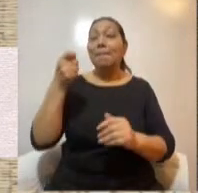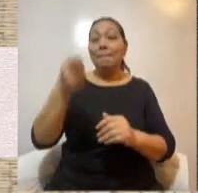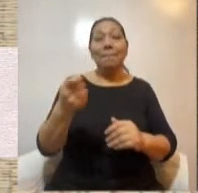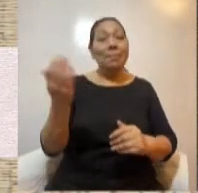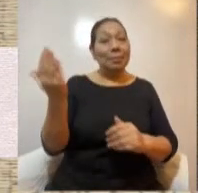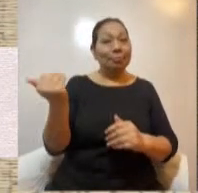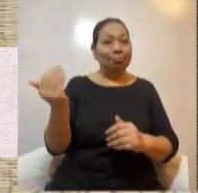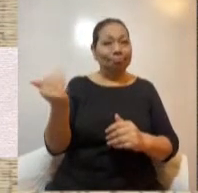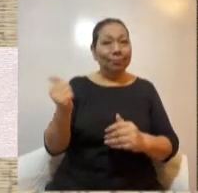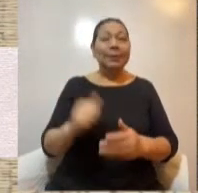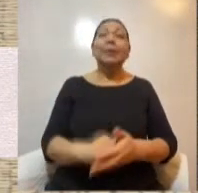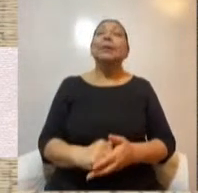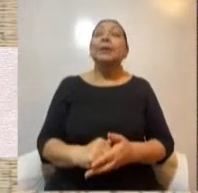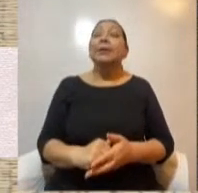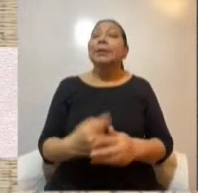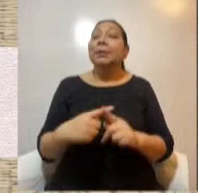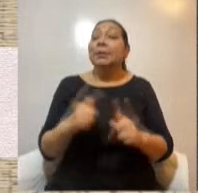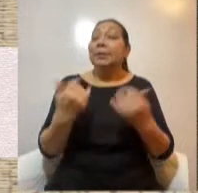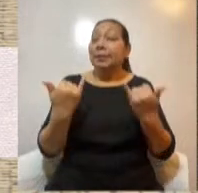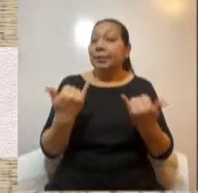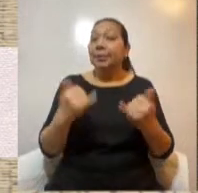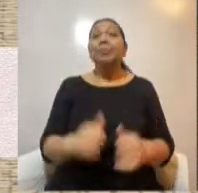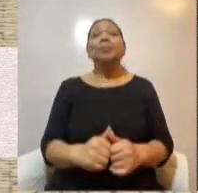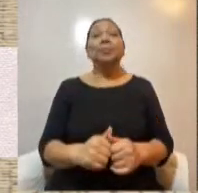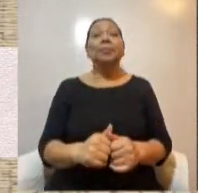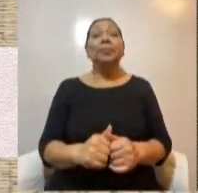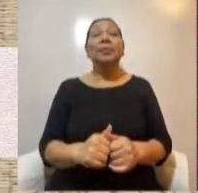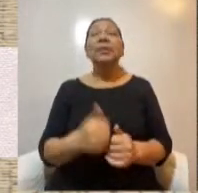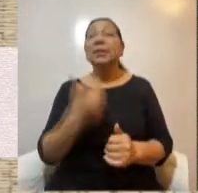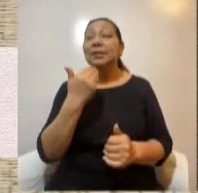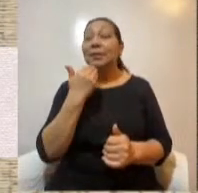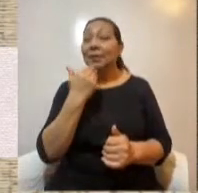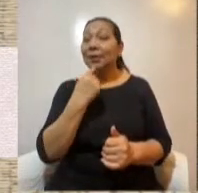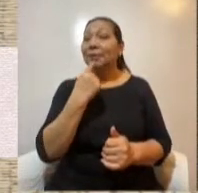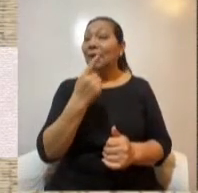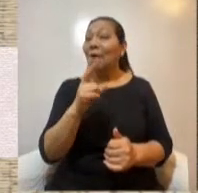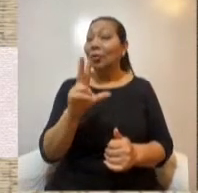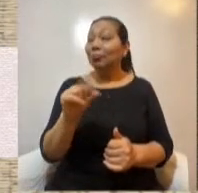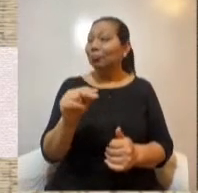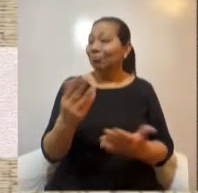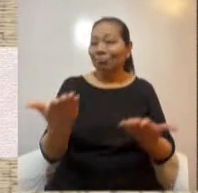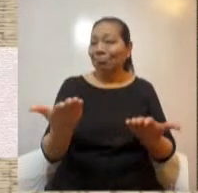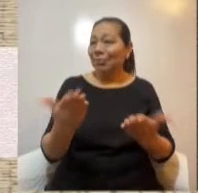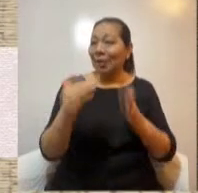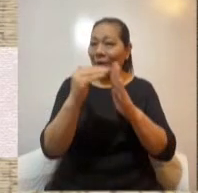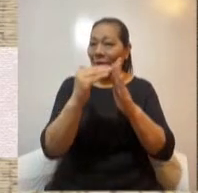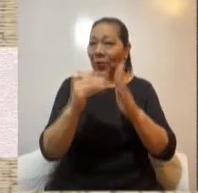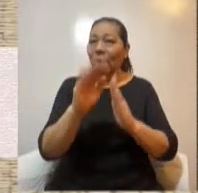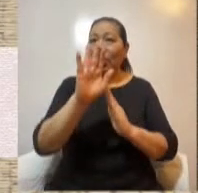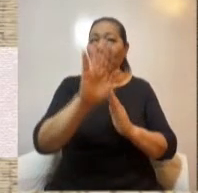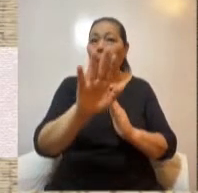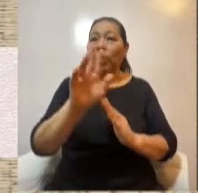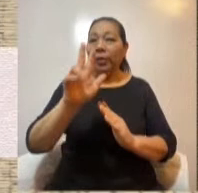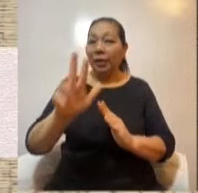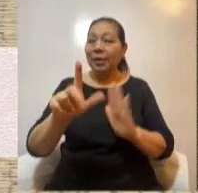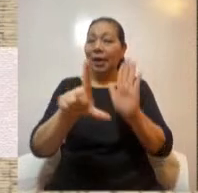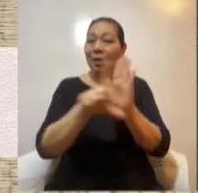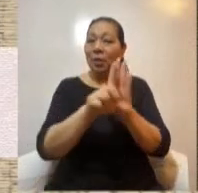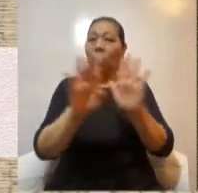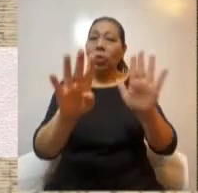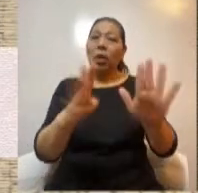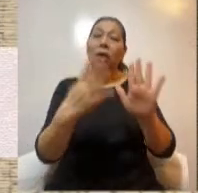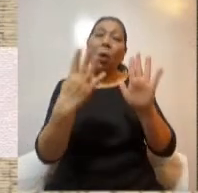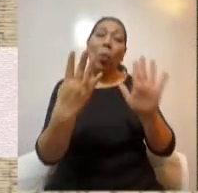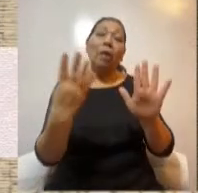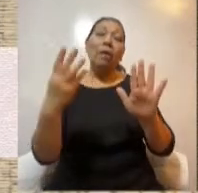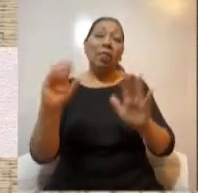a la pensión del demandante. Asimismo, declara inaplicable el artículo 53 de la